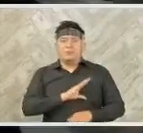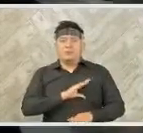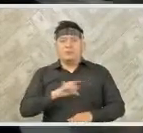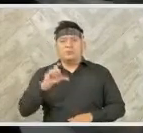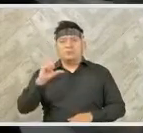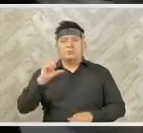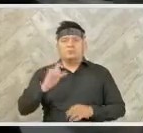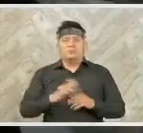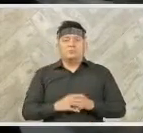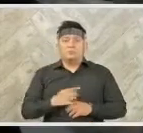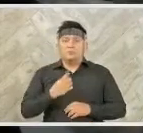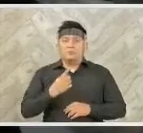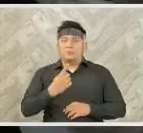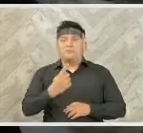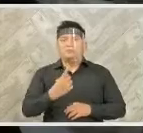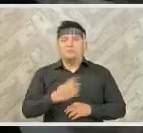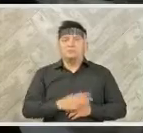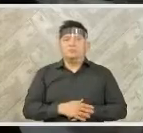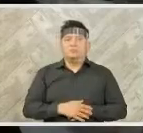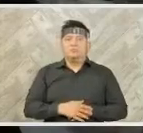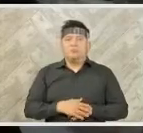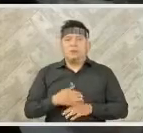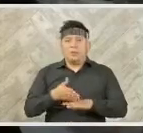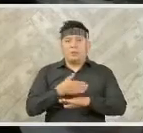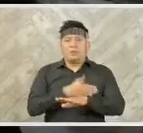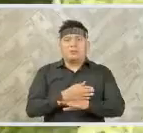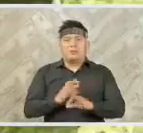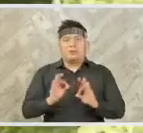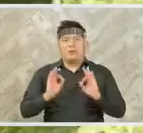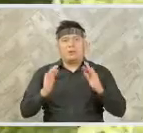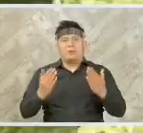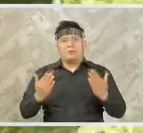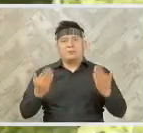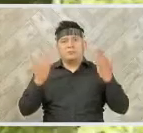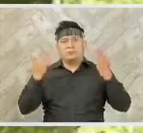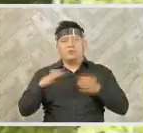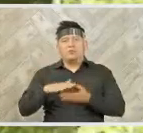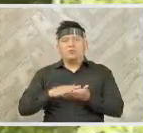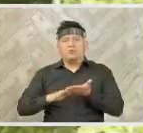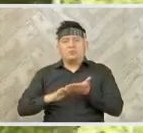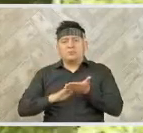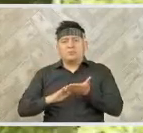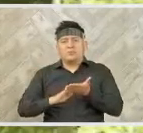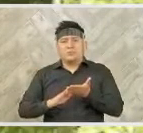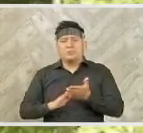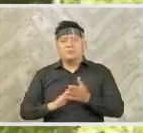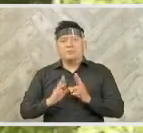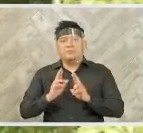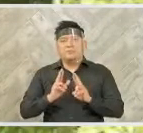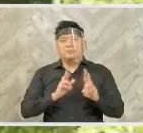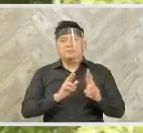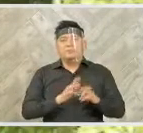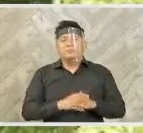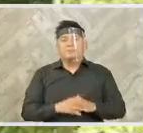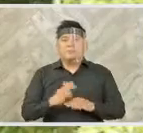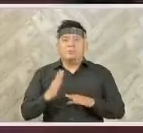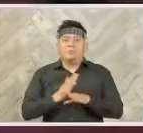José de Cúcuta, como lo dije hace un momento, para empezar a garantizar las diferentes soluciones a las problemáticas.